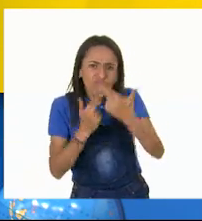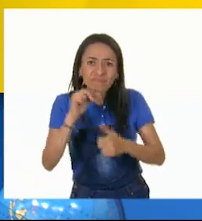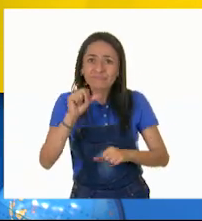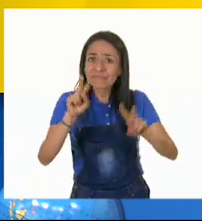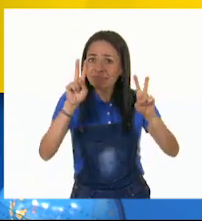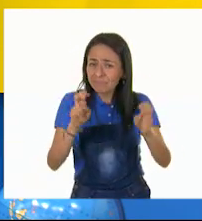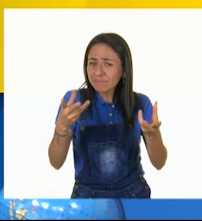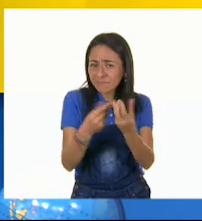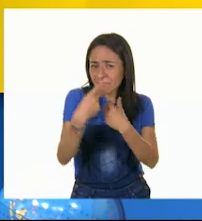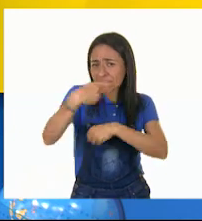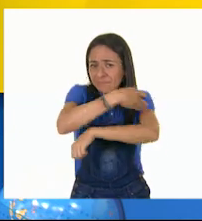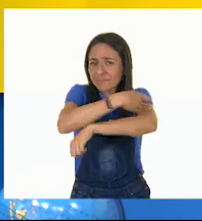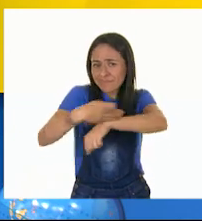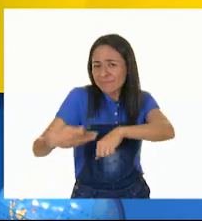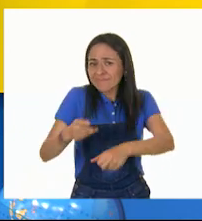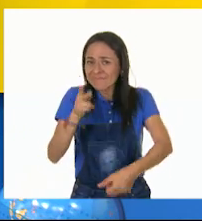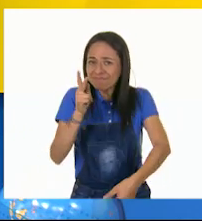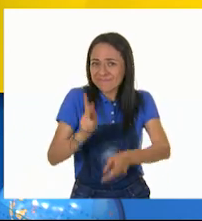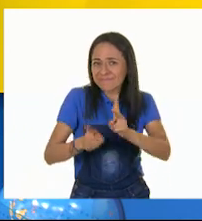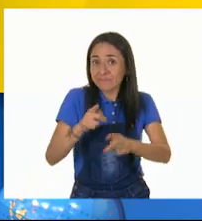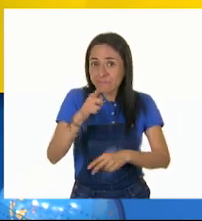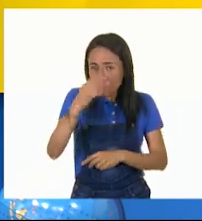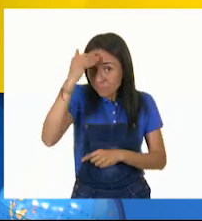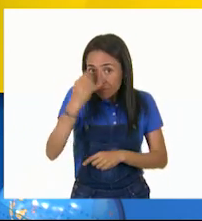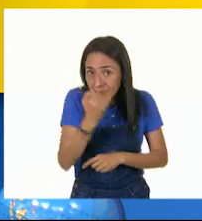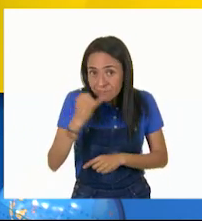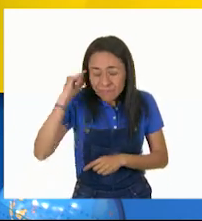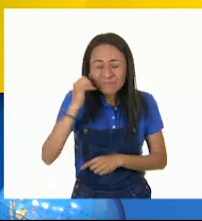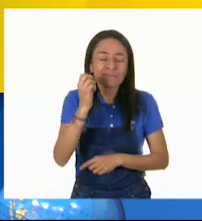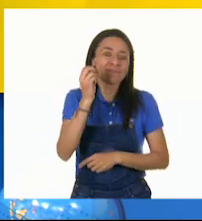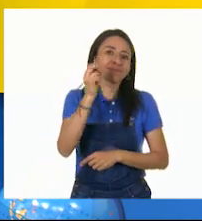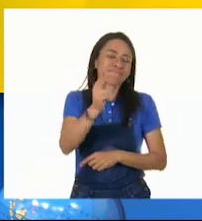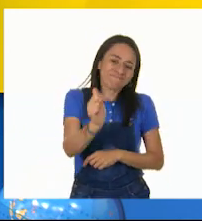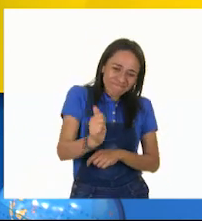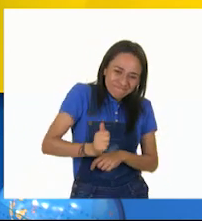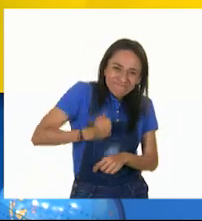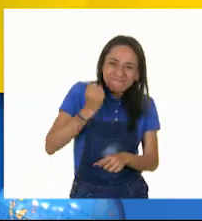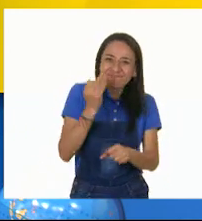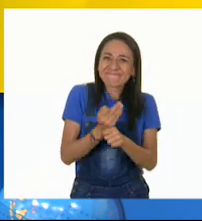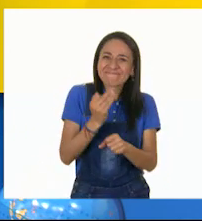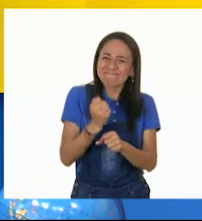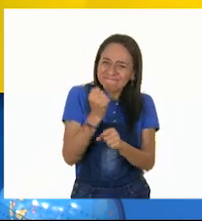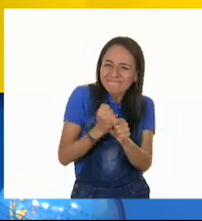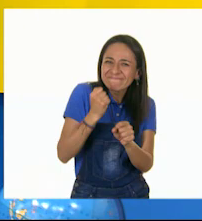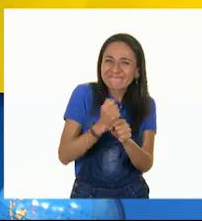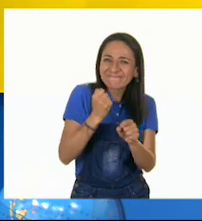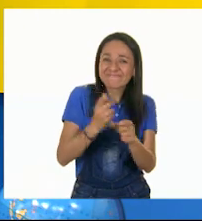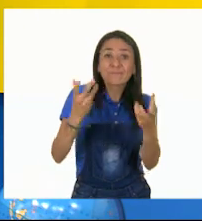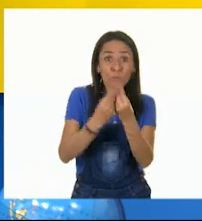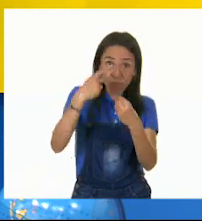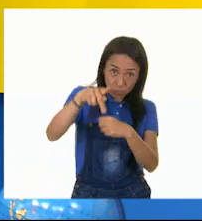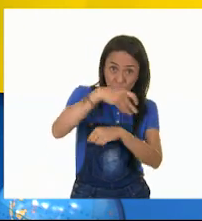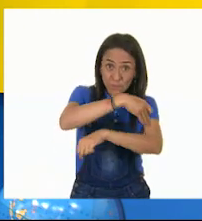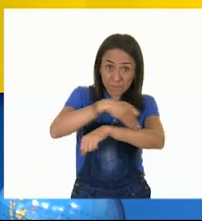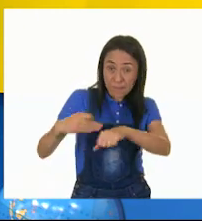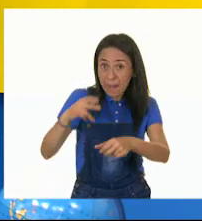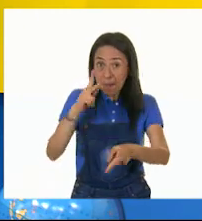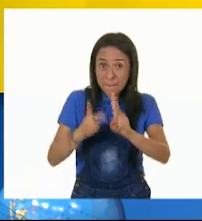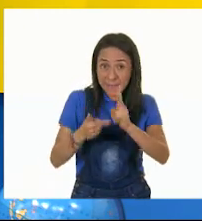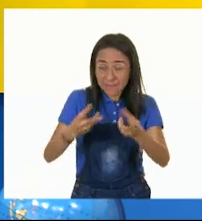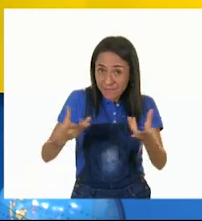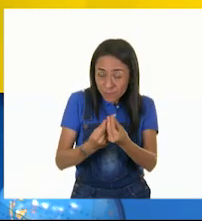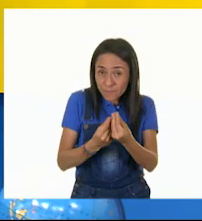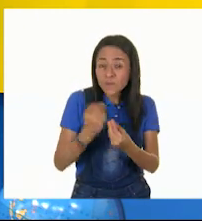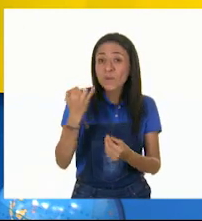si tienes la fortuna de hablar una lengua indígena aprovecha también este momento para practicarla y práctica con tu familia en tu lengua materna